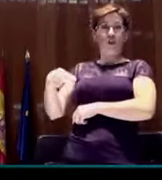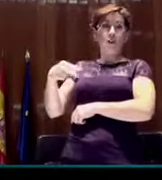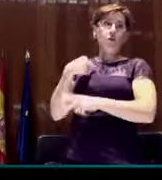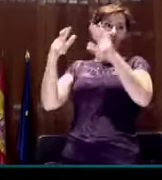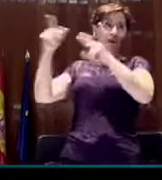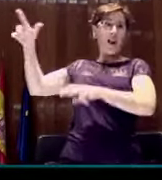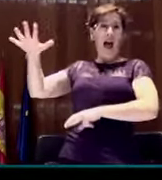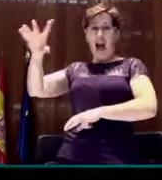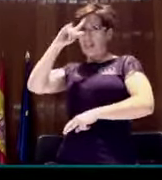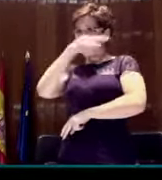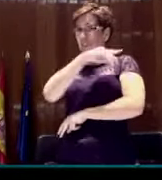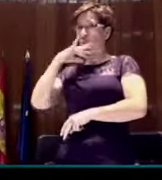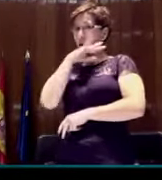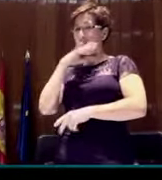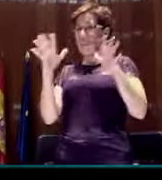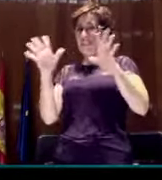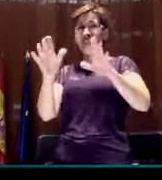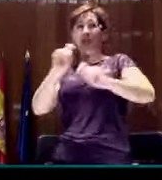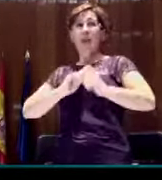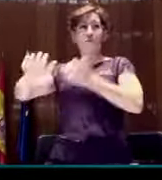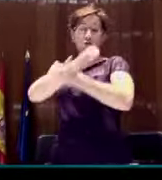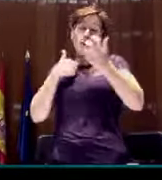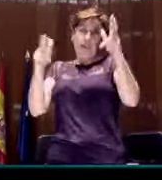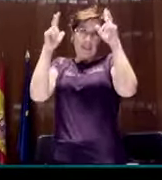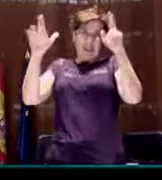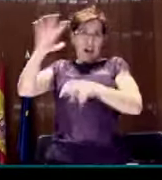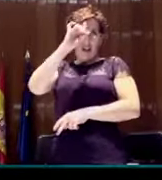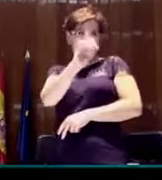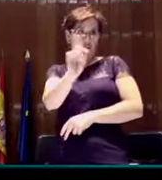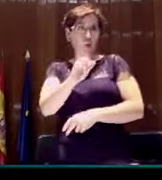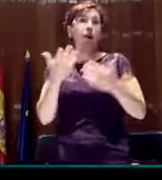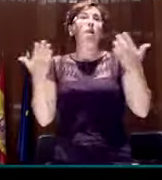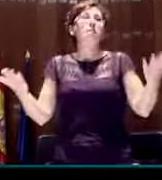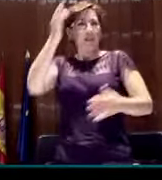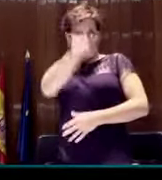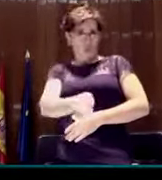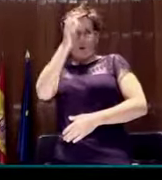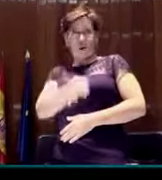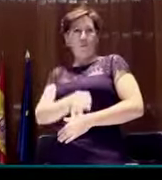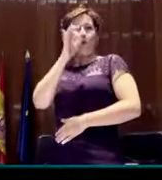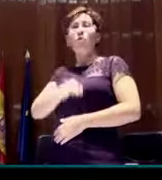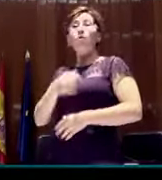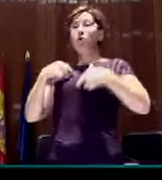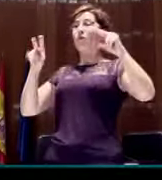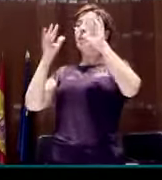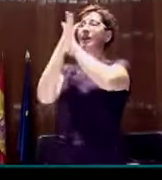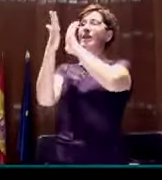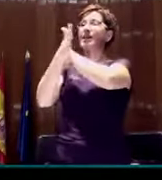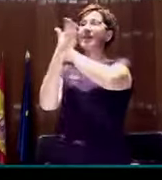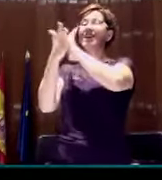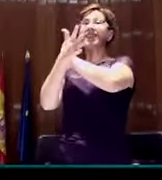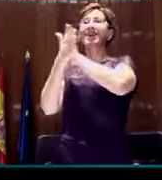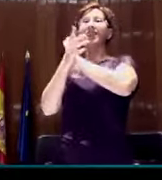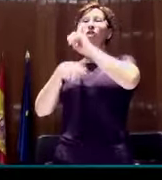y que no la meta yo en ningún lío. Pero bueno, seguramente cuando termine la comunicación me pasará lo que nos pasa a todos. Tendré el efecto escalerilla,